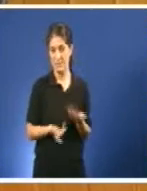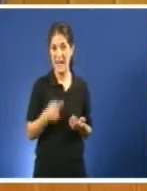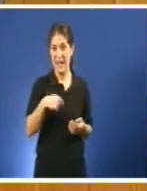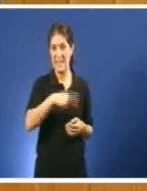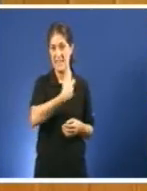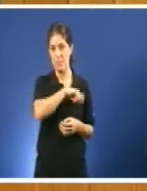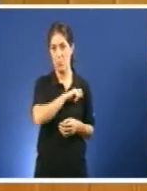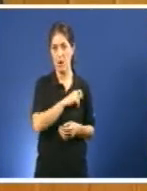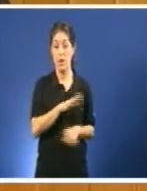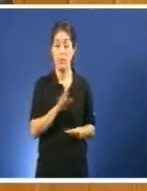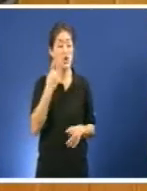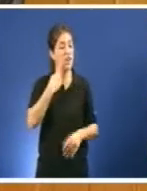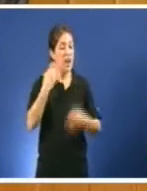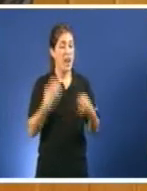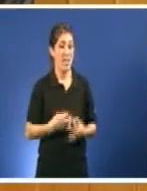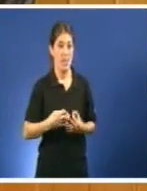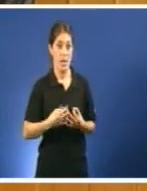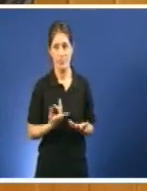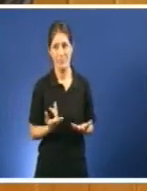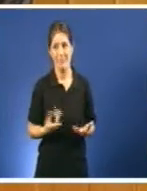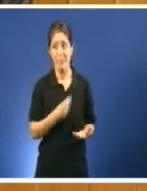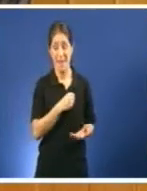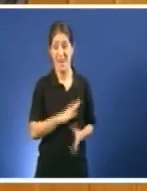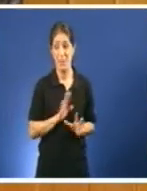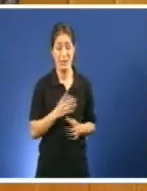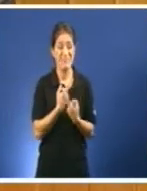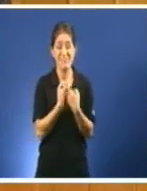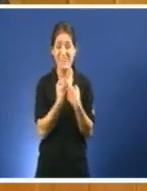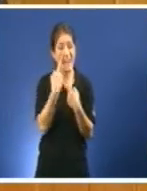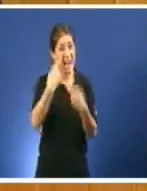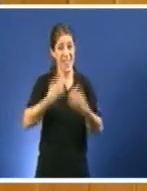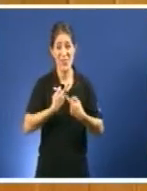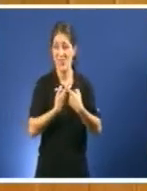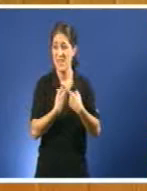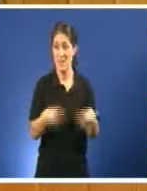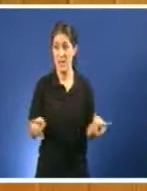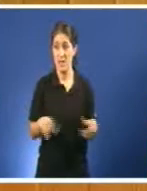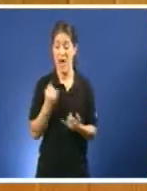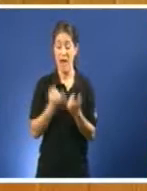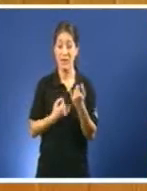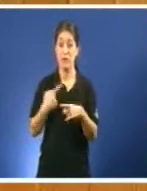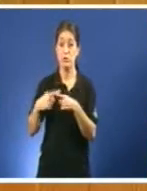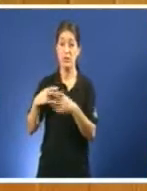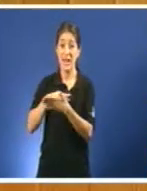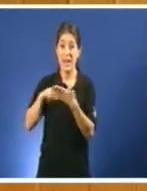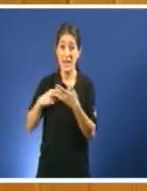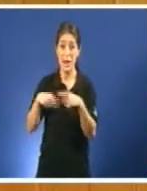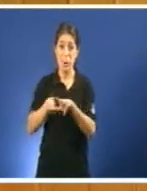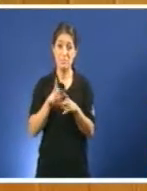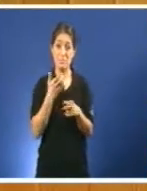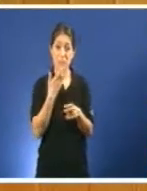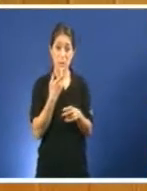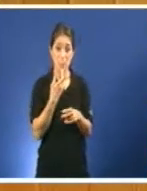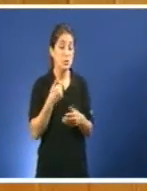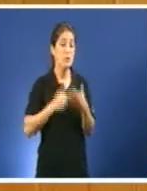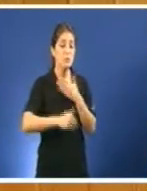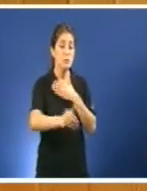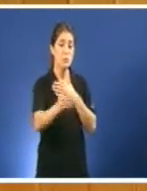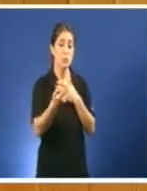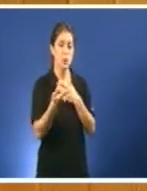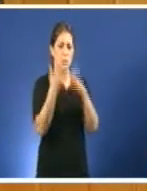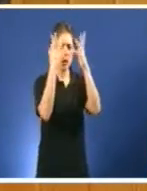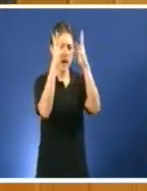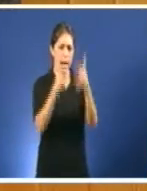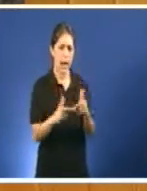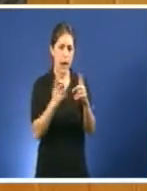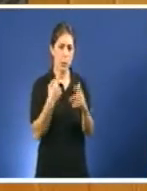por desgraza, é outra. A realidade é que a Xunta tivo que modificar á baixa as previsións de crecemento para